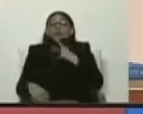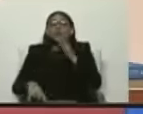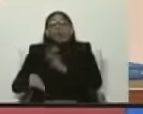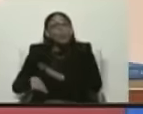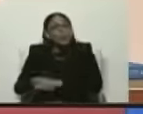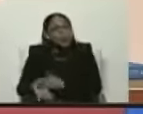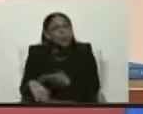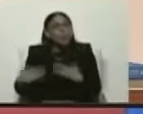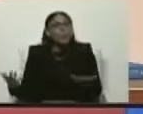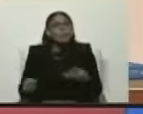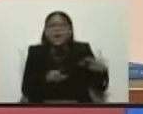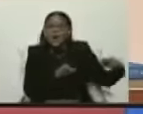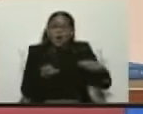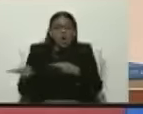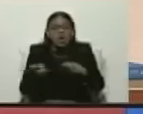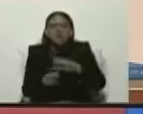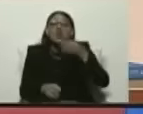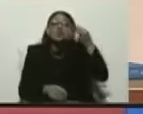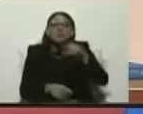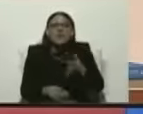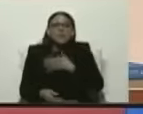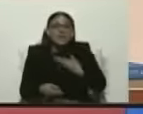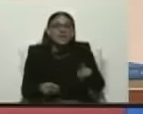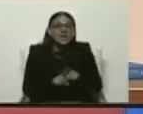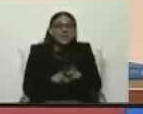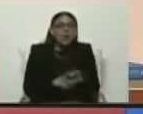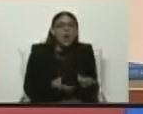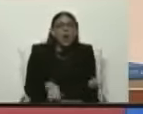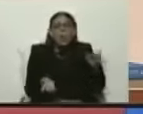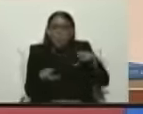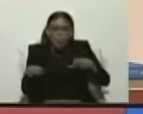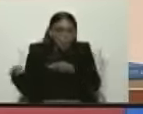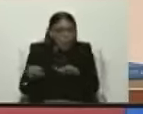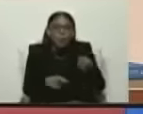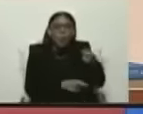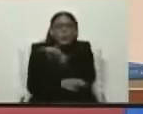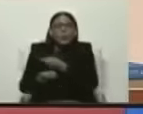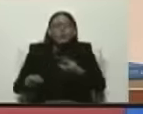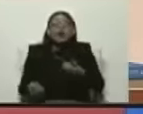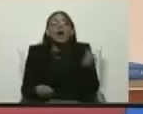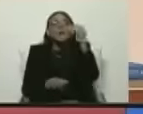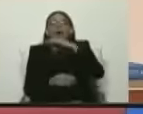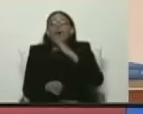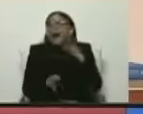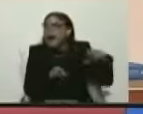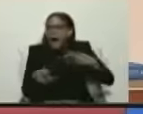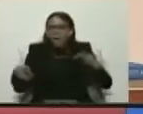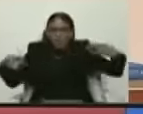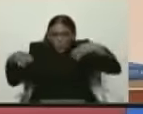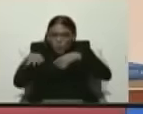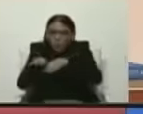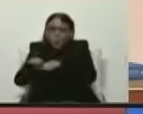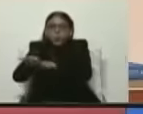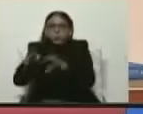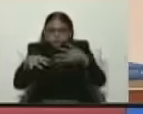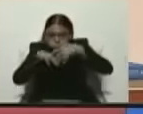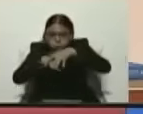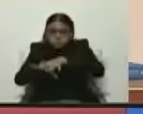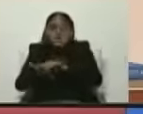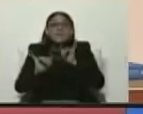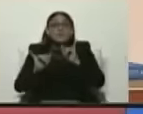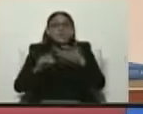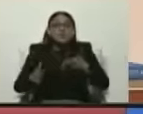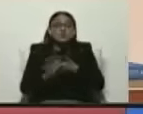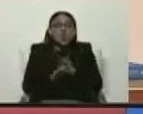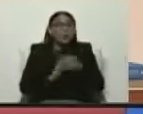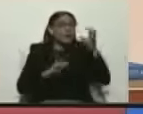Los ríos siempre van a buscar sus cauces, siempre, siempre, siempre. Y estos eventos de lluvia lo